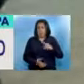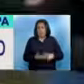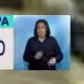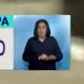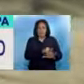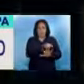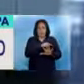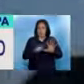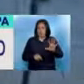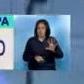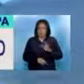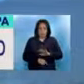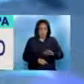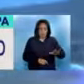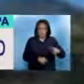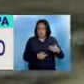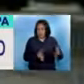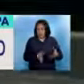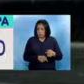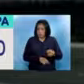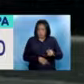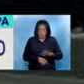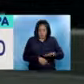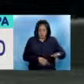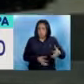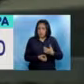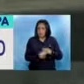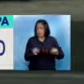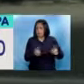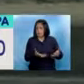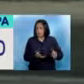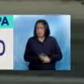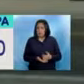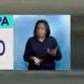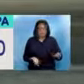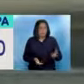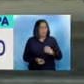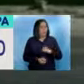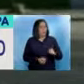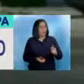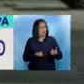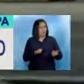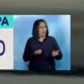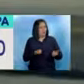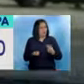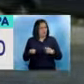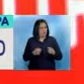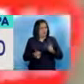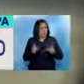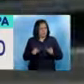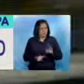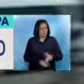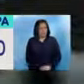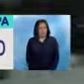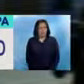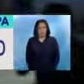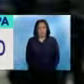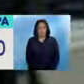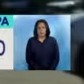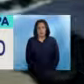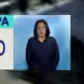cinco menores que van con ellos. Cinco menores rescatados durante un operativo contra la trata de personas.